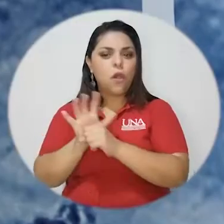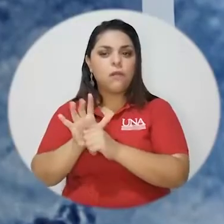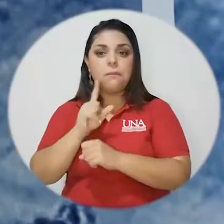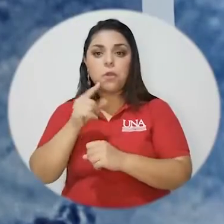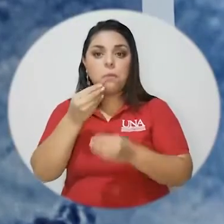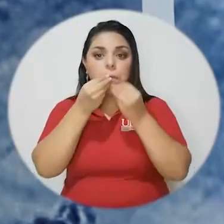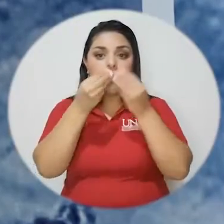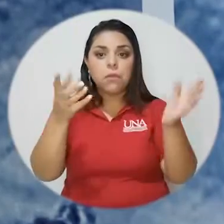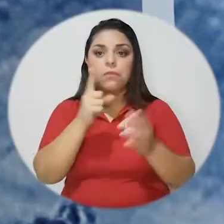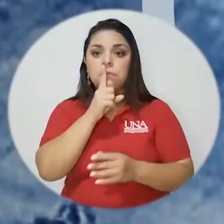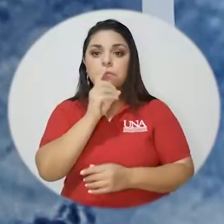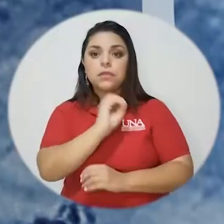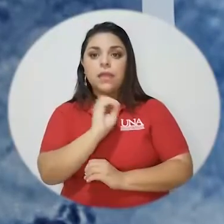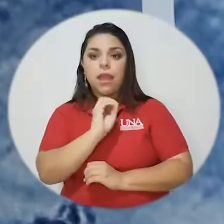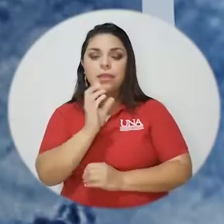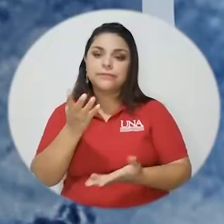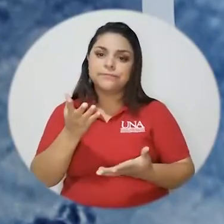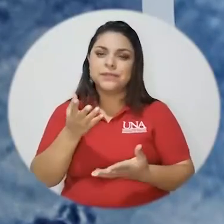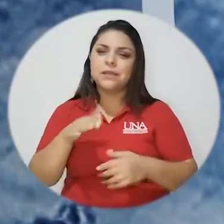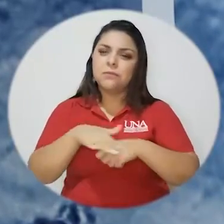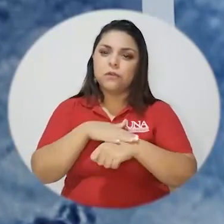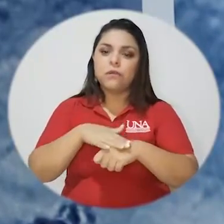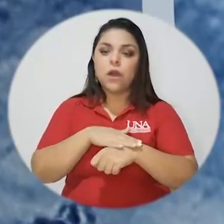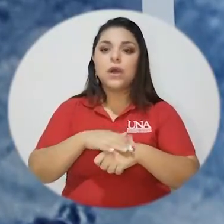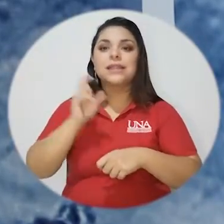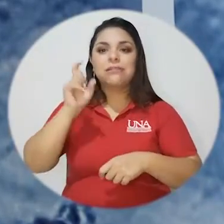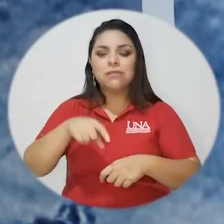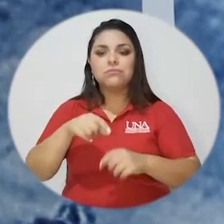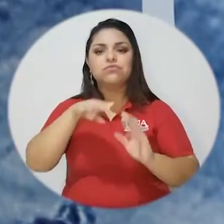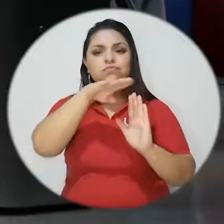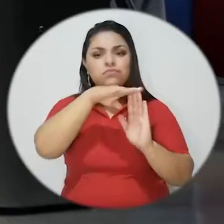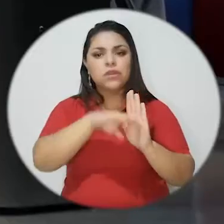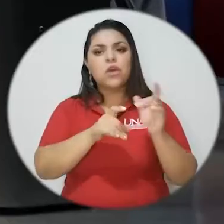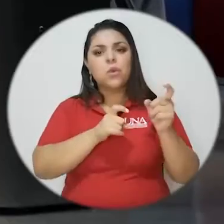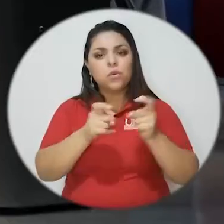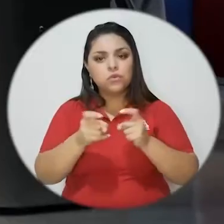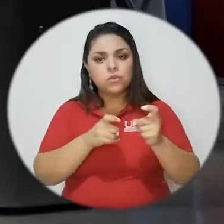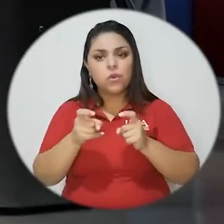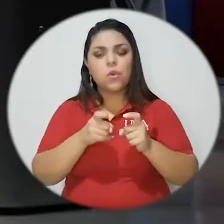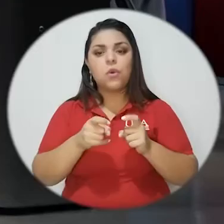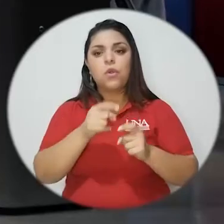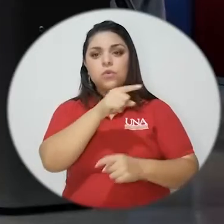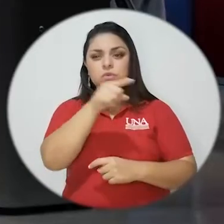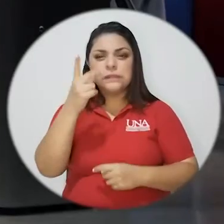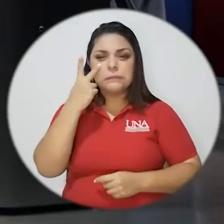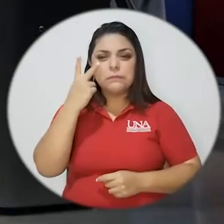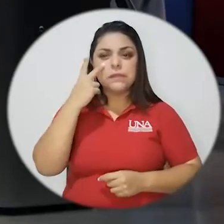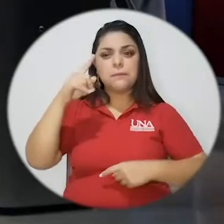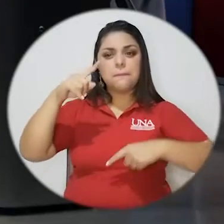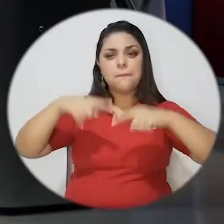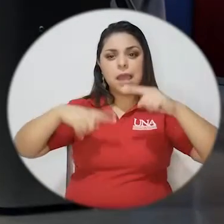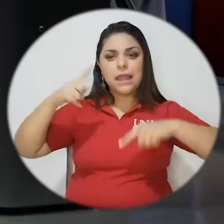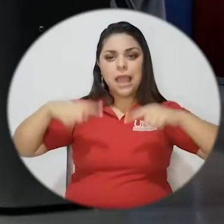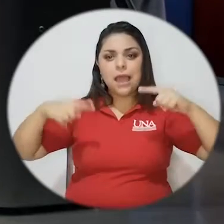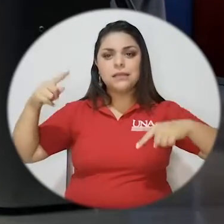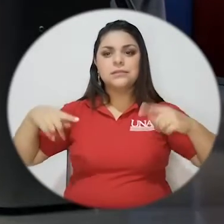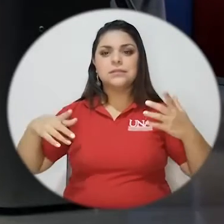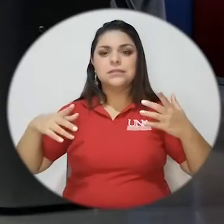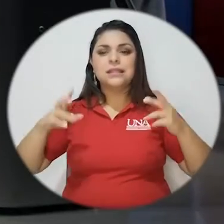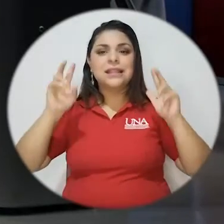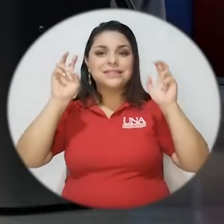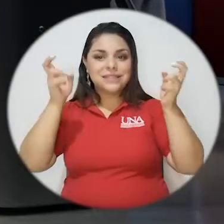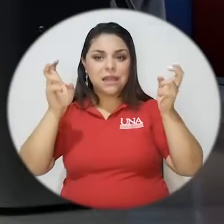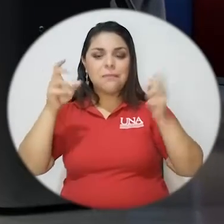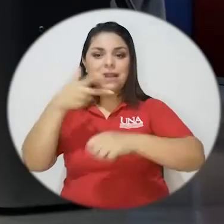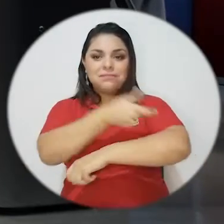en este punto que usted dice, de llevarle, ¿verdad?, el control, ir viendo el tema de las variantes y cómo se